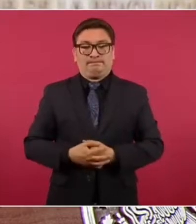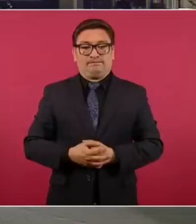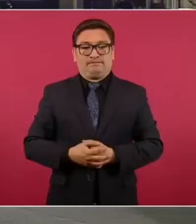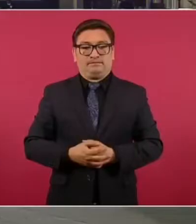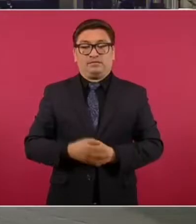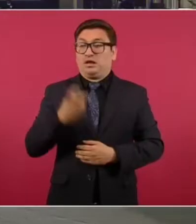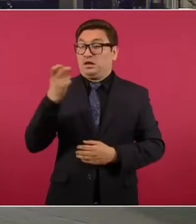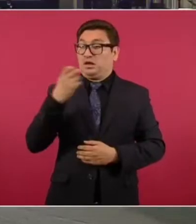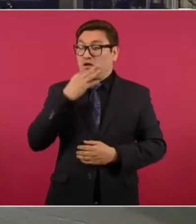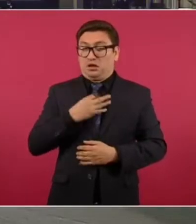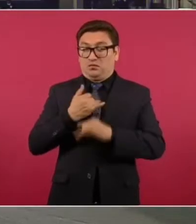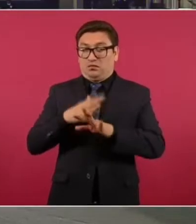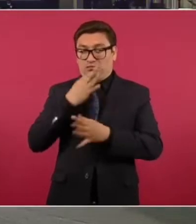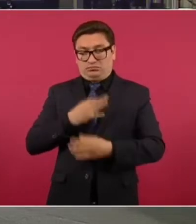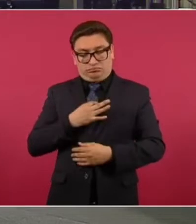Eso fue lo que nos informaron.